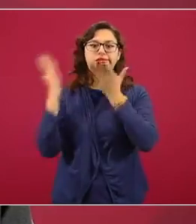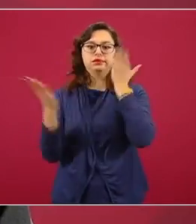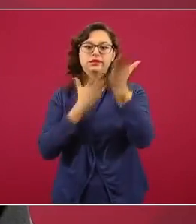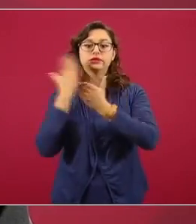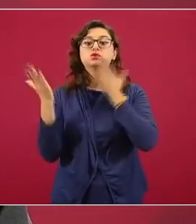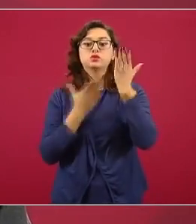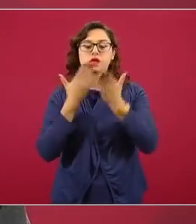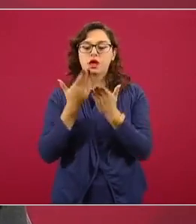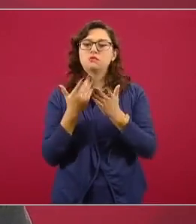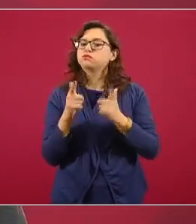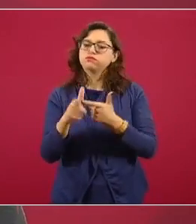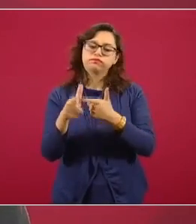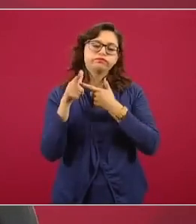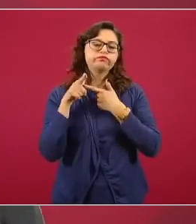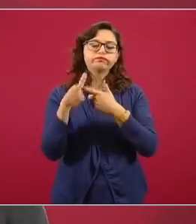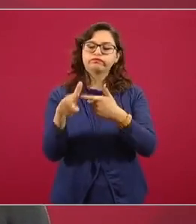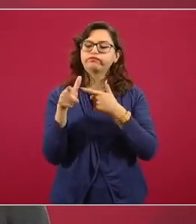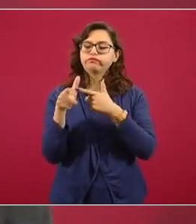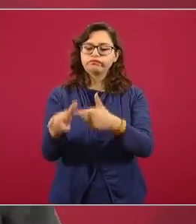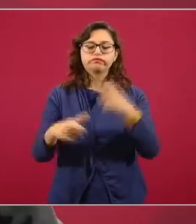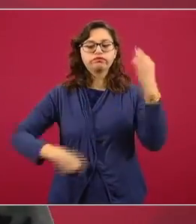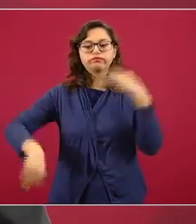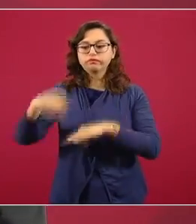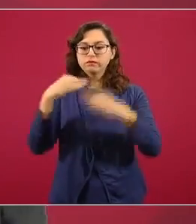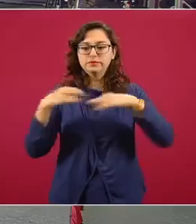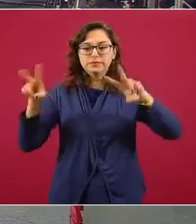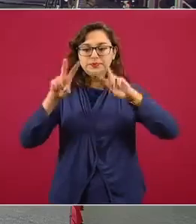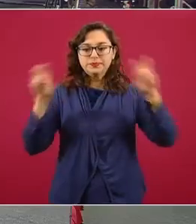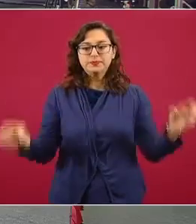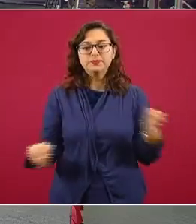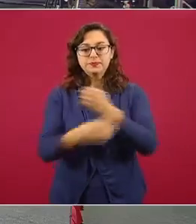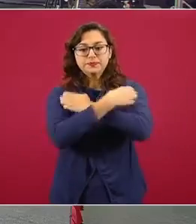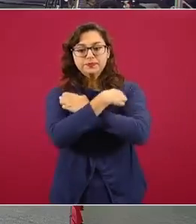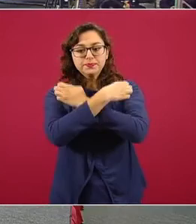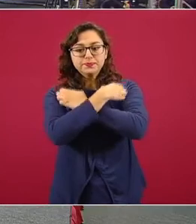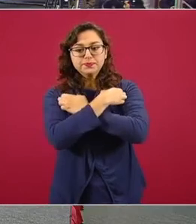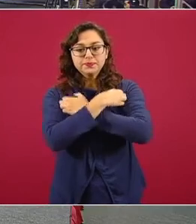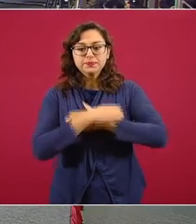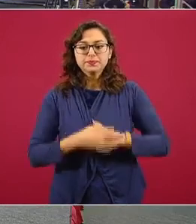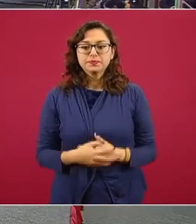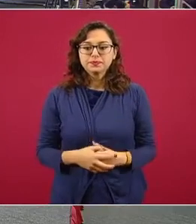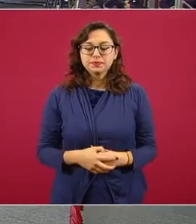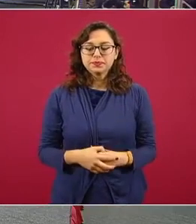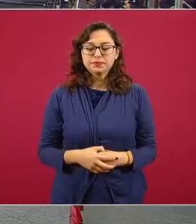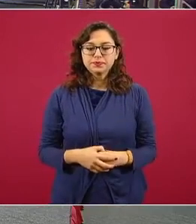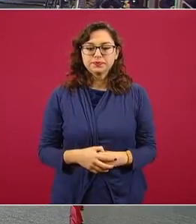y se va a seguir apoyando todo lo que es la educación en general.